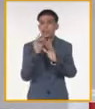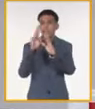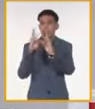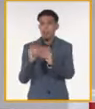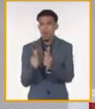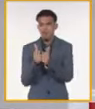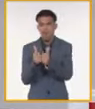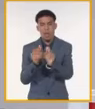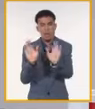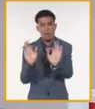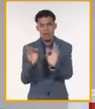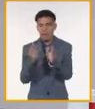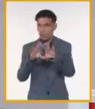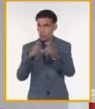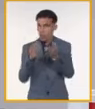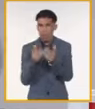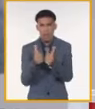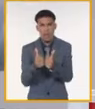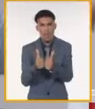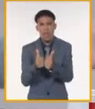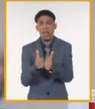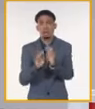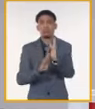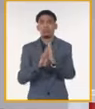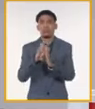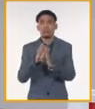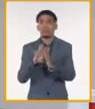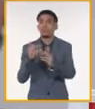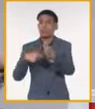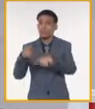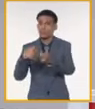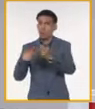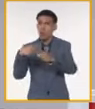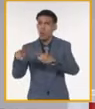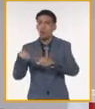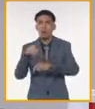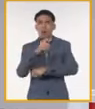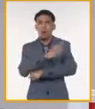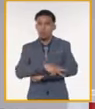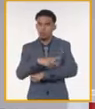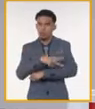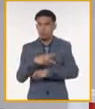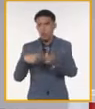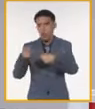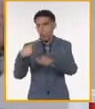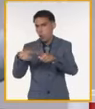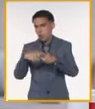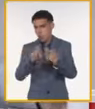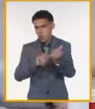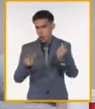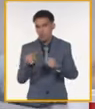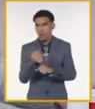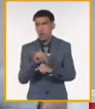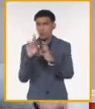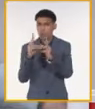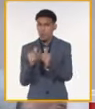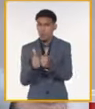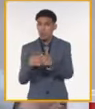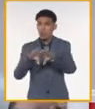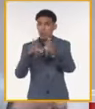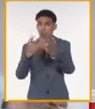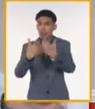exitosos con eh inclusive exportadora tiene verdaderamente unos resultados sin embargo toda esa producción de